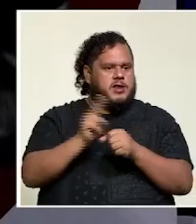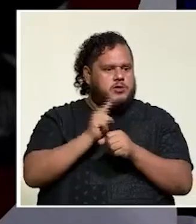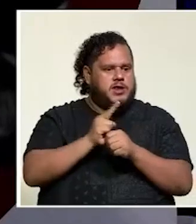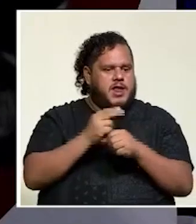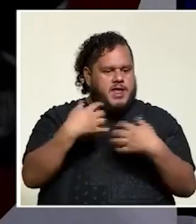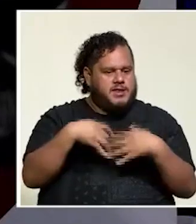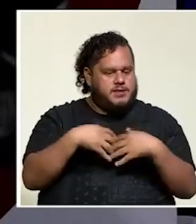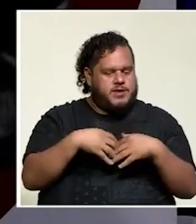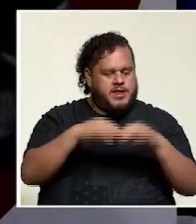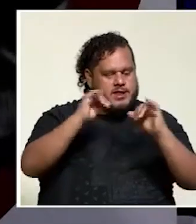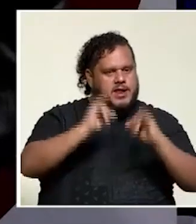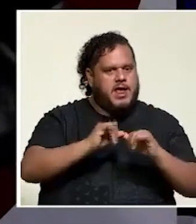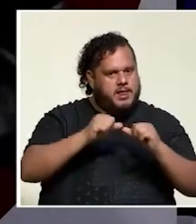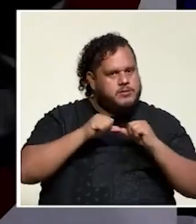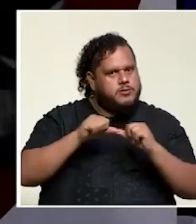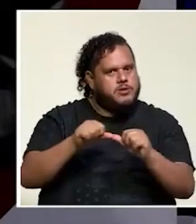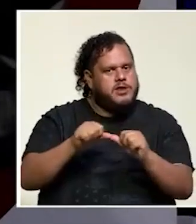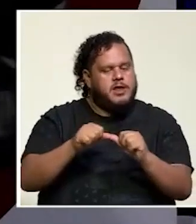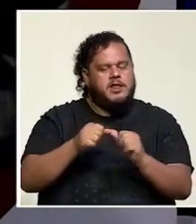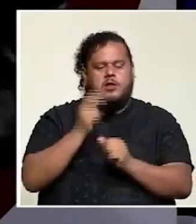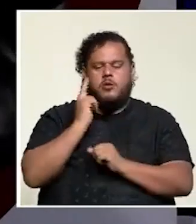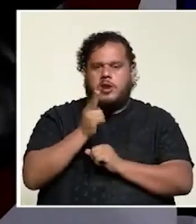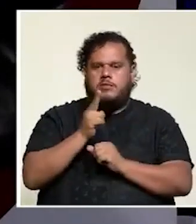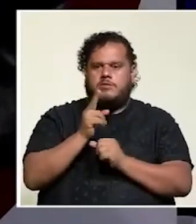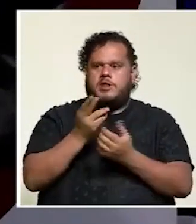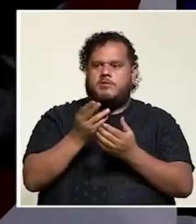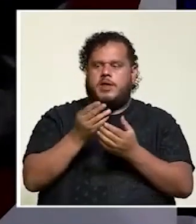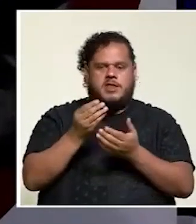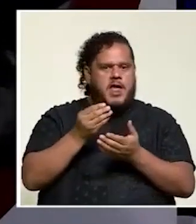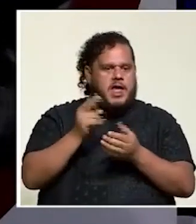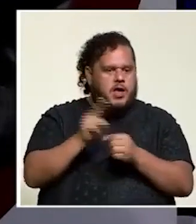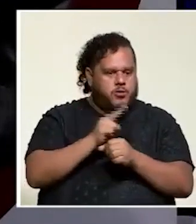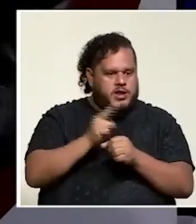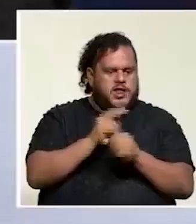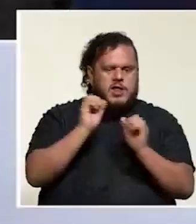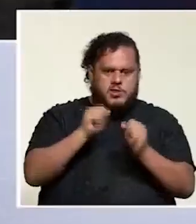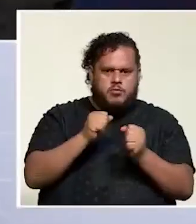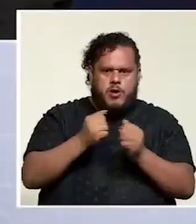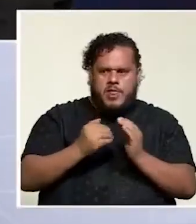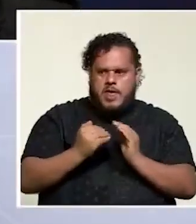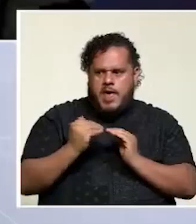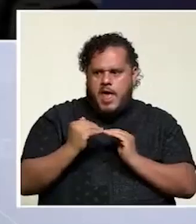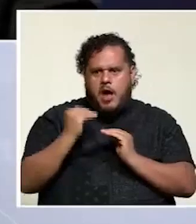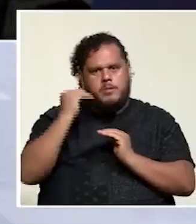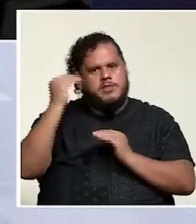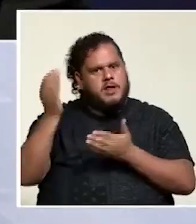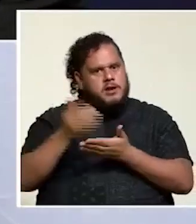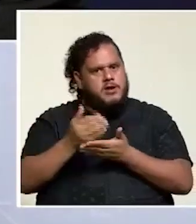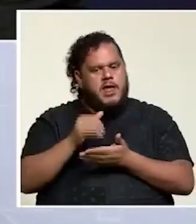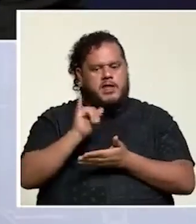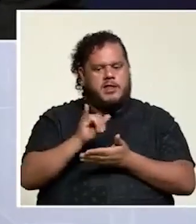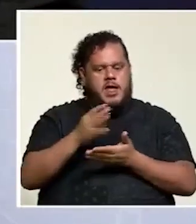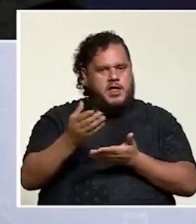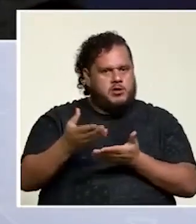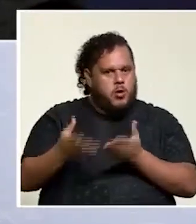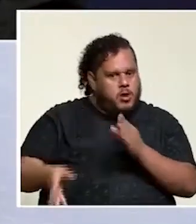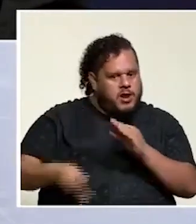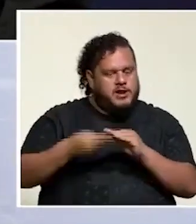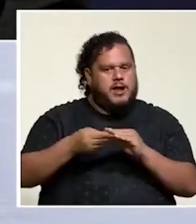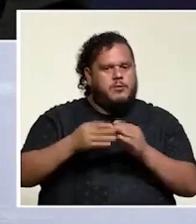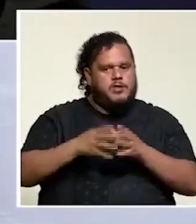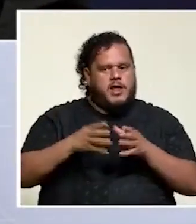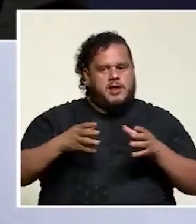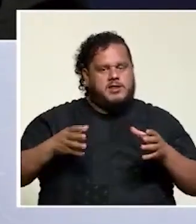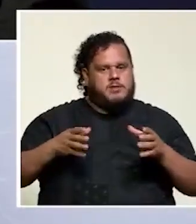empresas permanecen constantes. Es decir, con las mismas utilidades usted puede aumentar la recaudación. Si a eso le agregamos el crecimiento